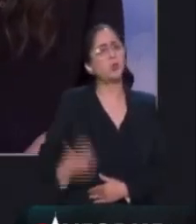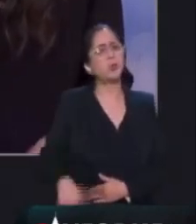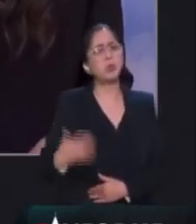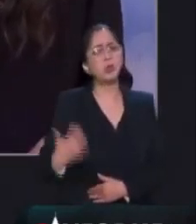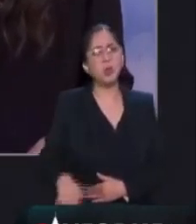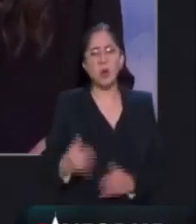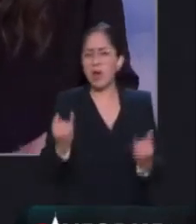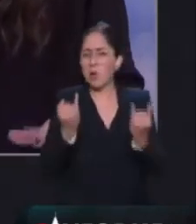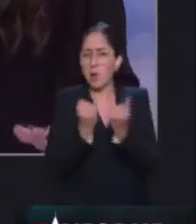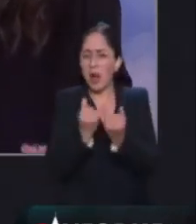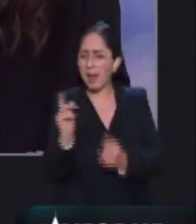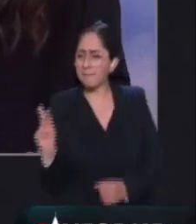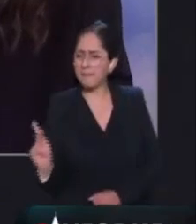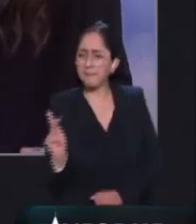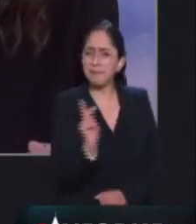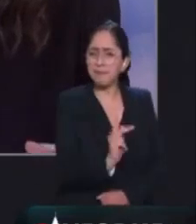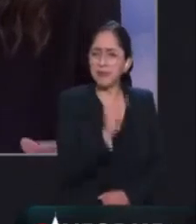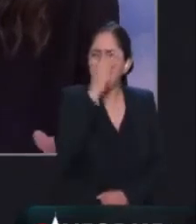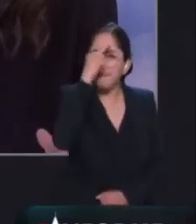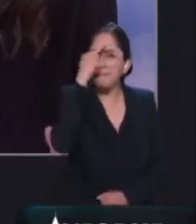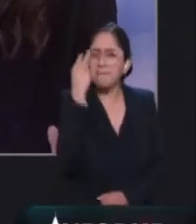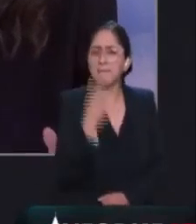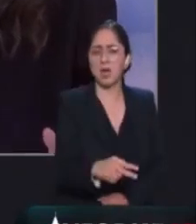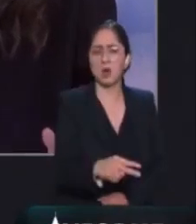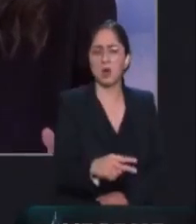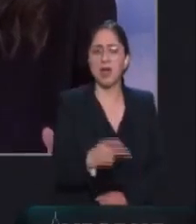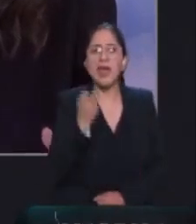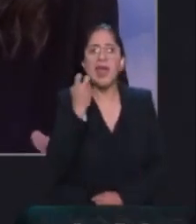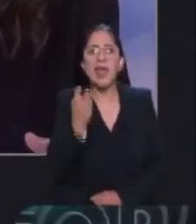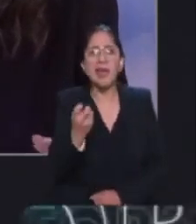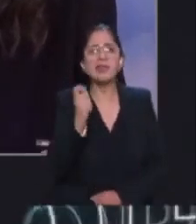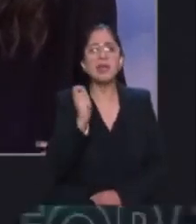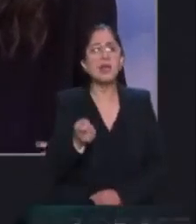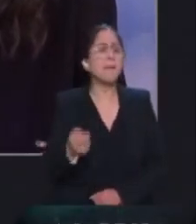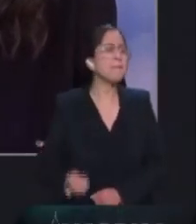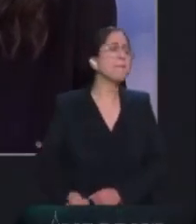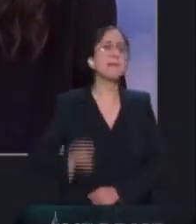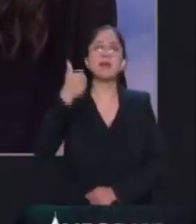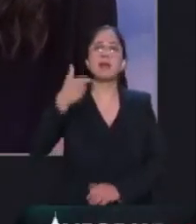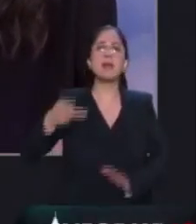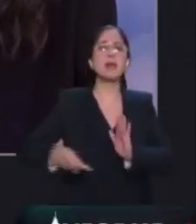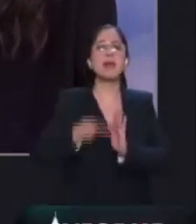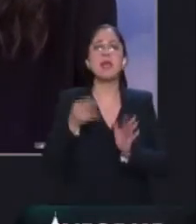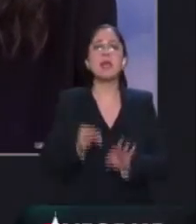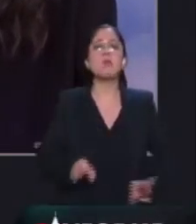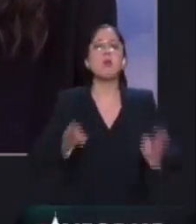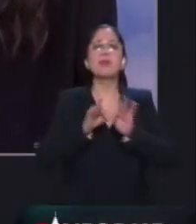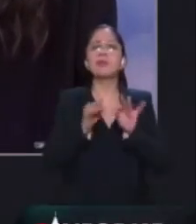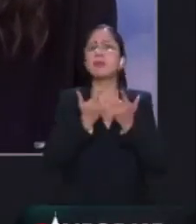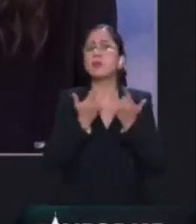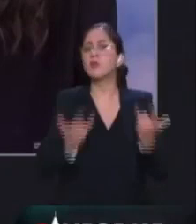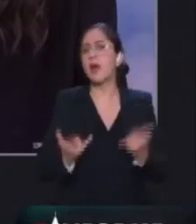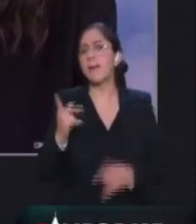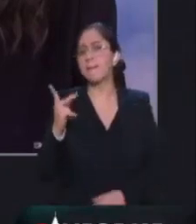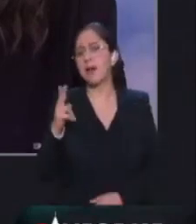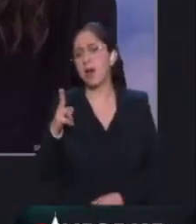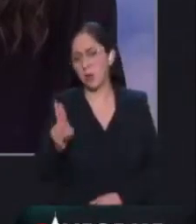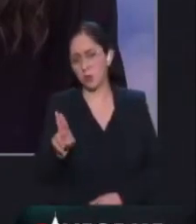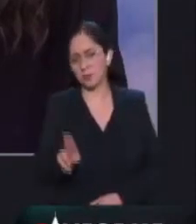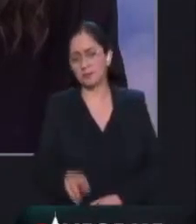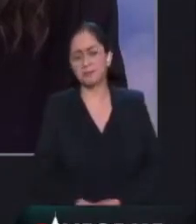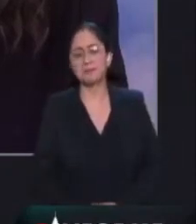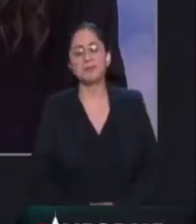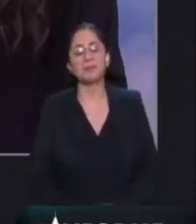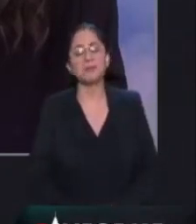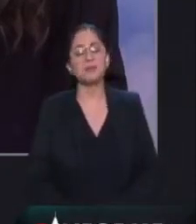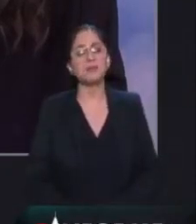estamos viviendo aquí en México. Son momentos históricos para Perú, Juan José. Bueno, una de las cosas interesantes es que Pedro Castillo